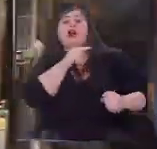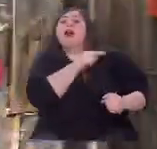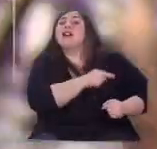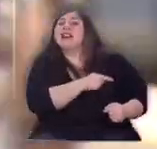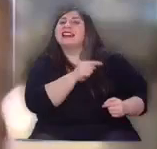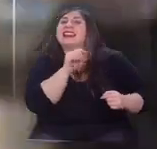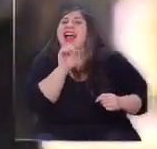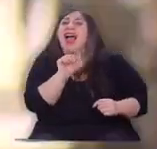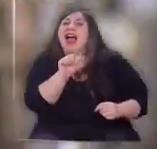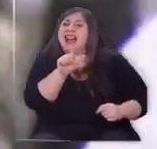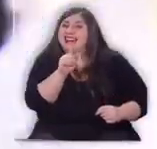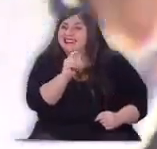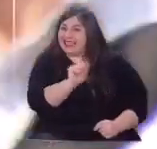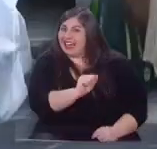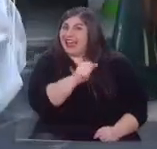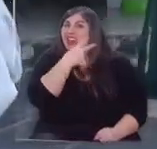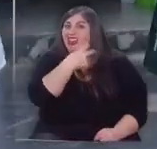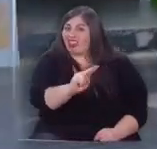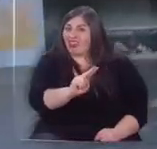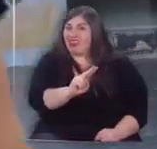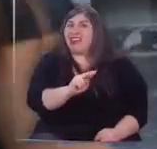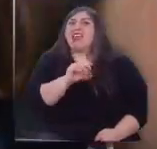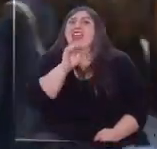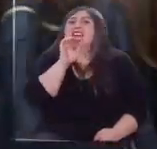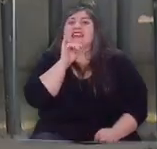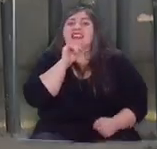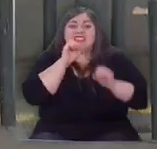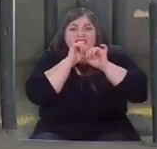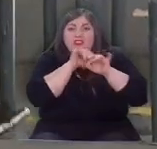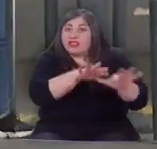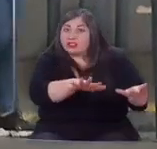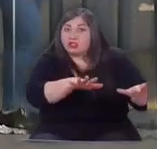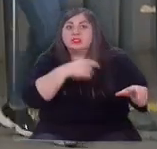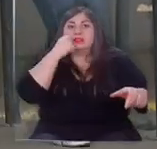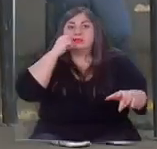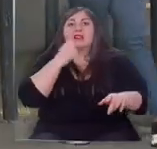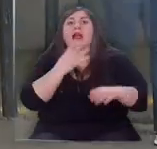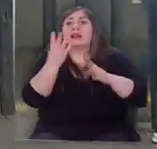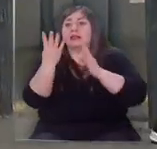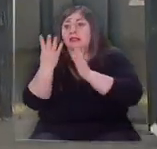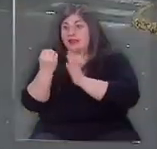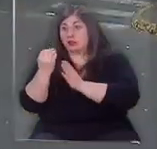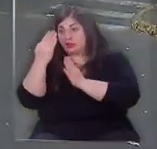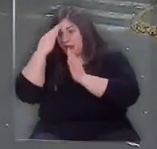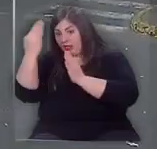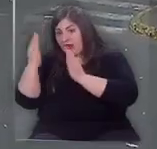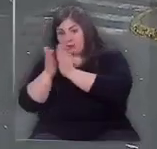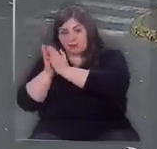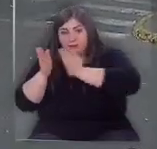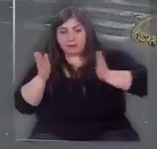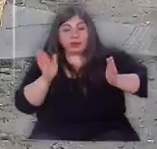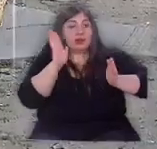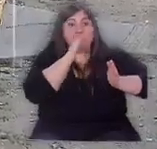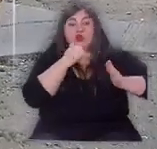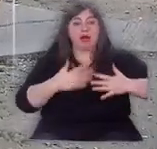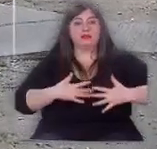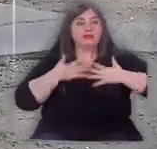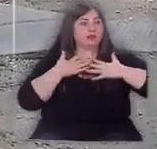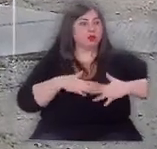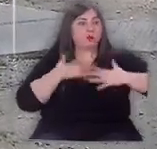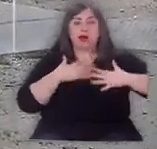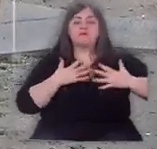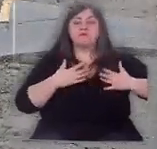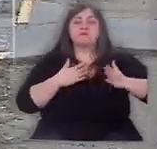da 14 días después de iniciados los síntomas, si la persona a ese momento ya no tiene síntomas.